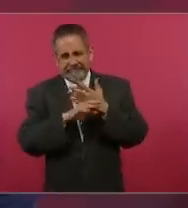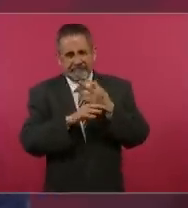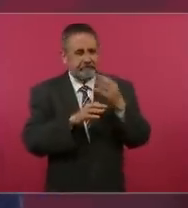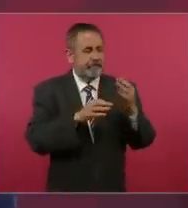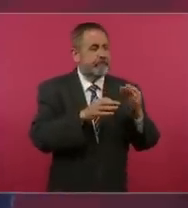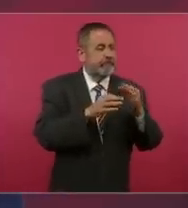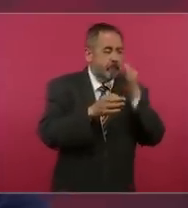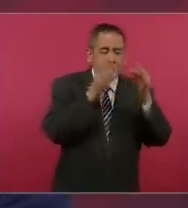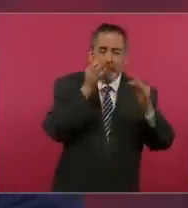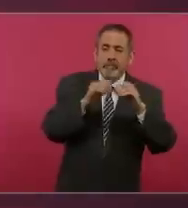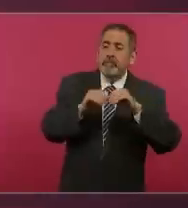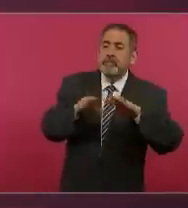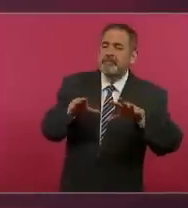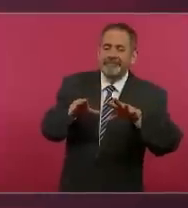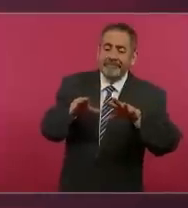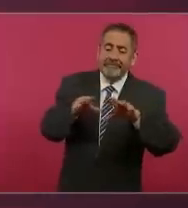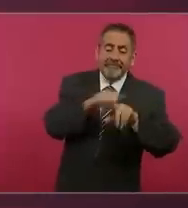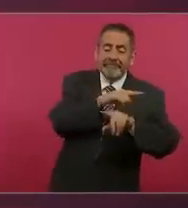de manipulación